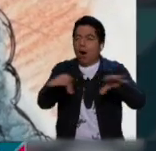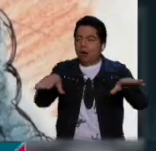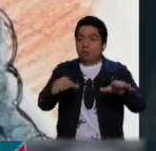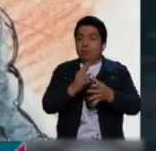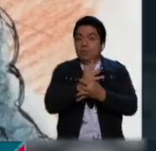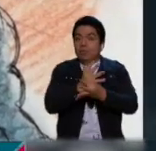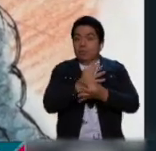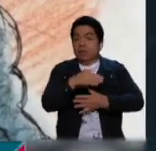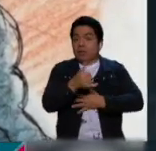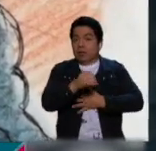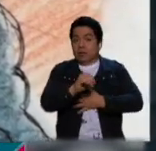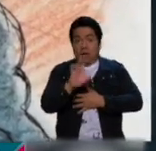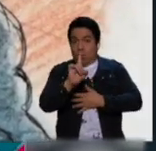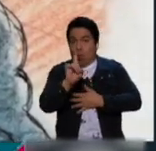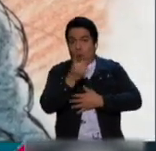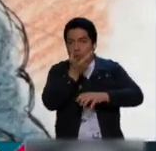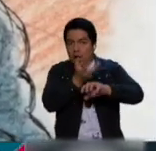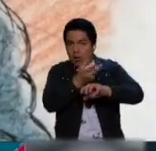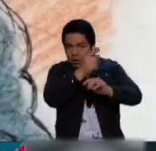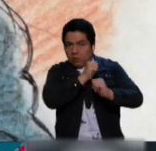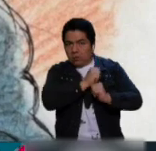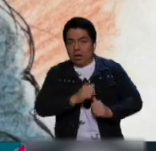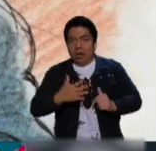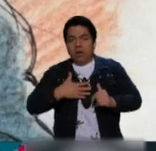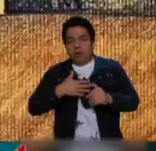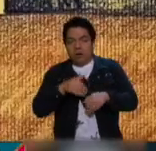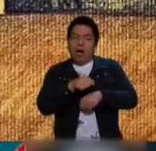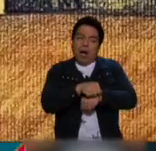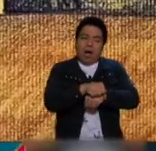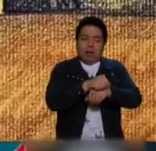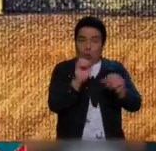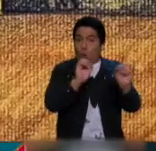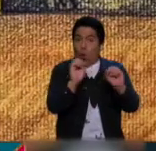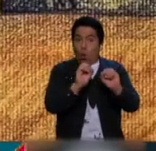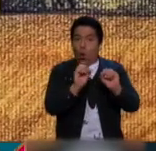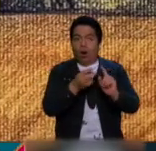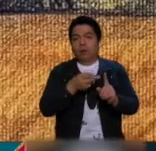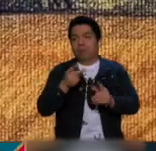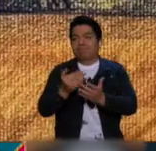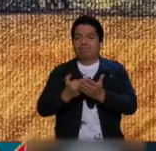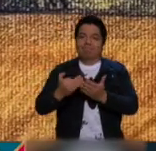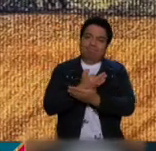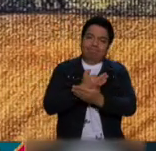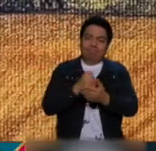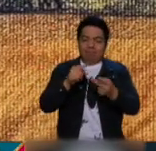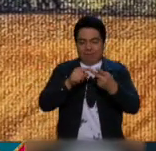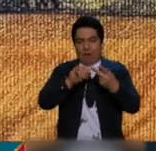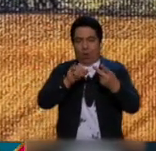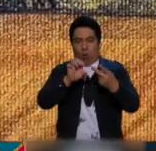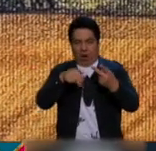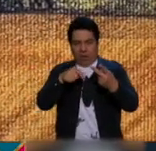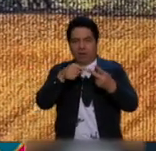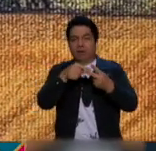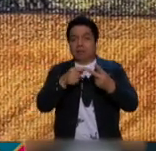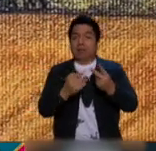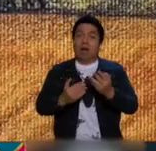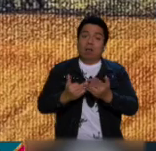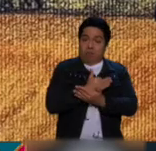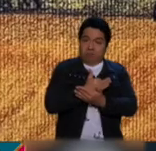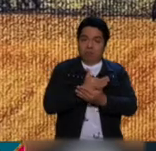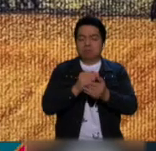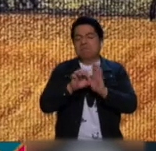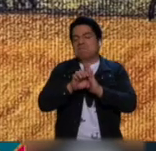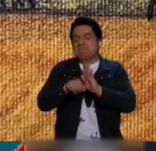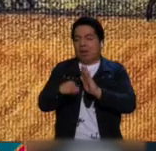asegura que Zambada no se entregó a las autoridades norteamericanas, sino que fue traicionado por Joaquín Guzmán López, quien presuntamente lo citó en